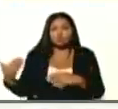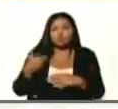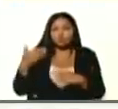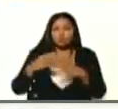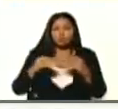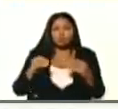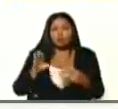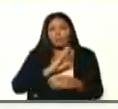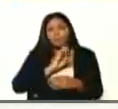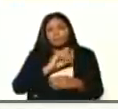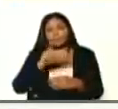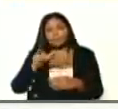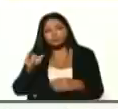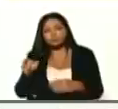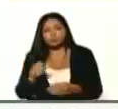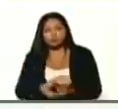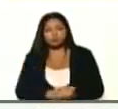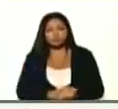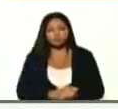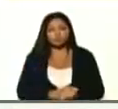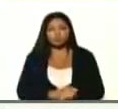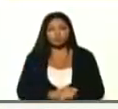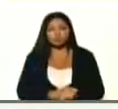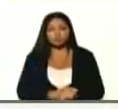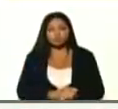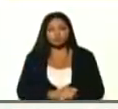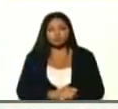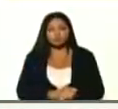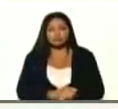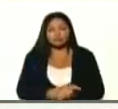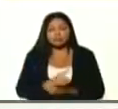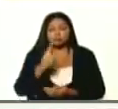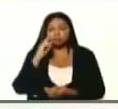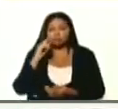la propia ciudadanía. Así que son golpes